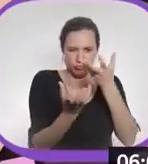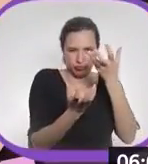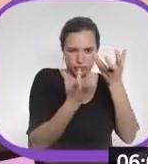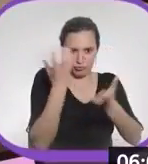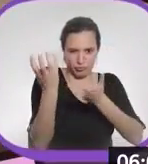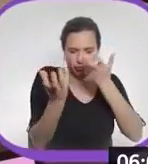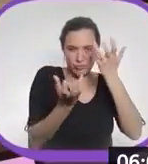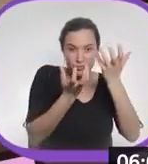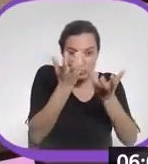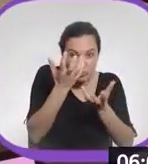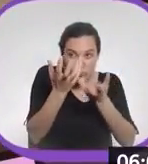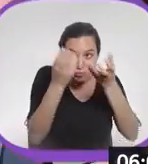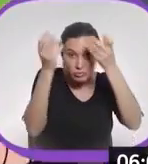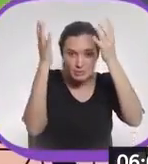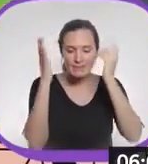¡Evaporar!